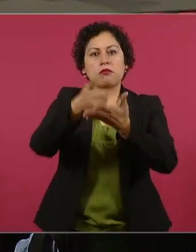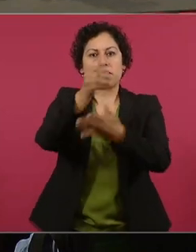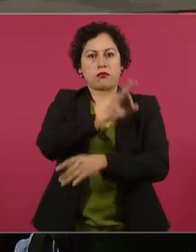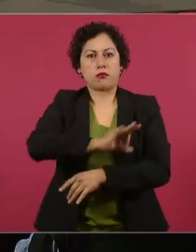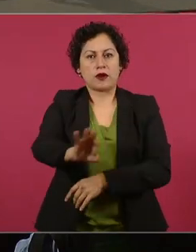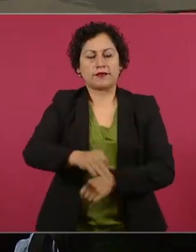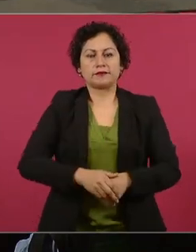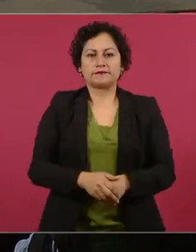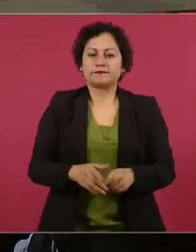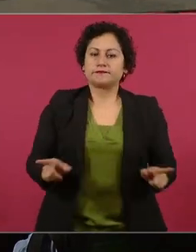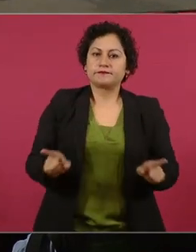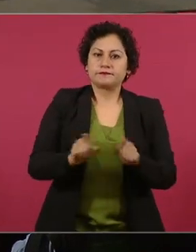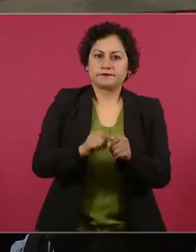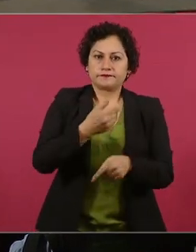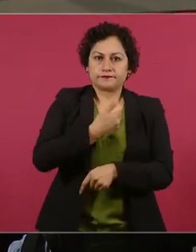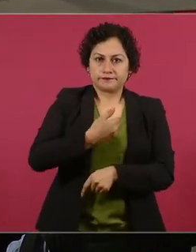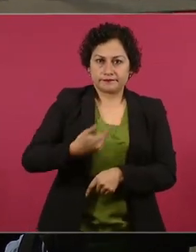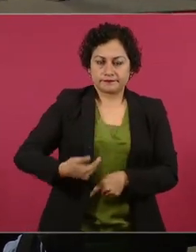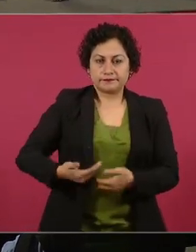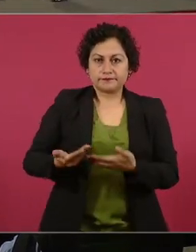Marat.